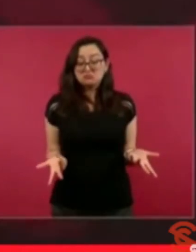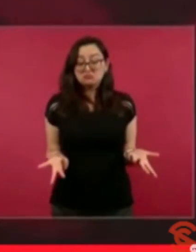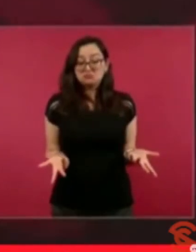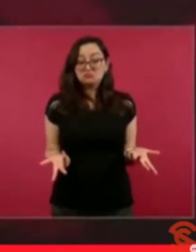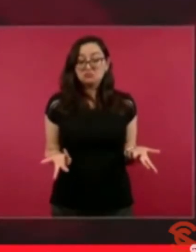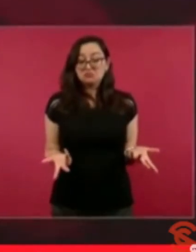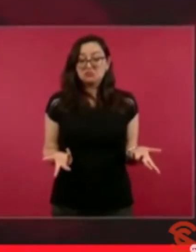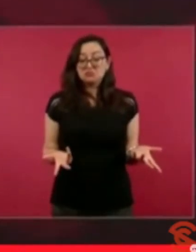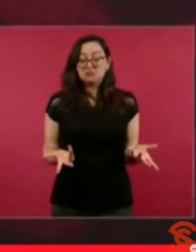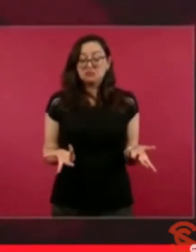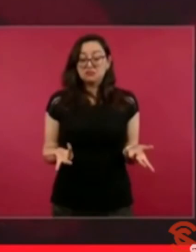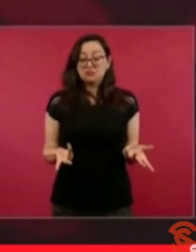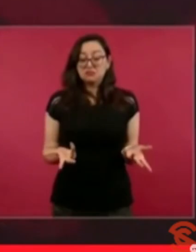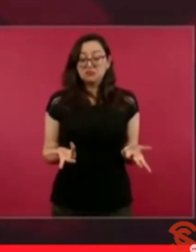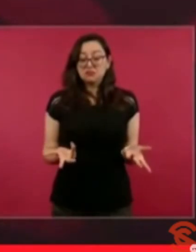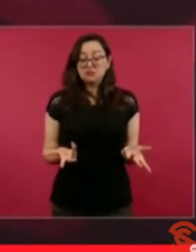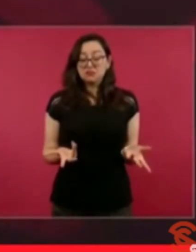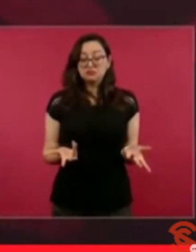lo